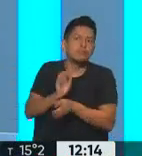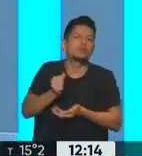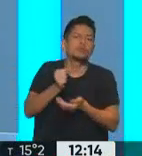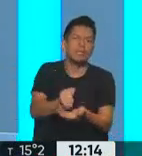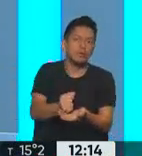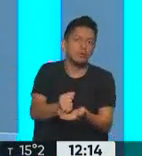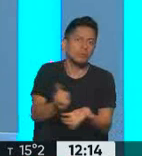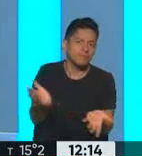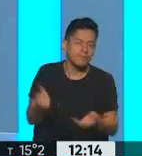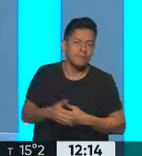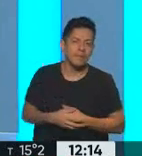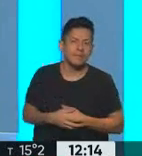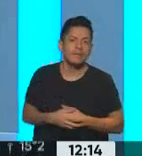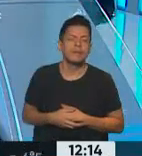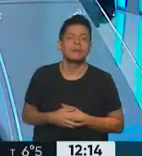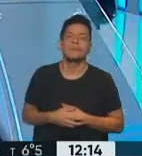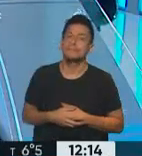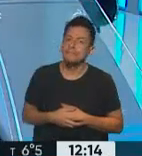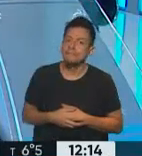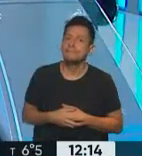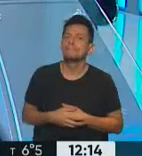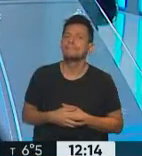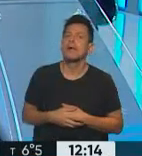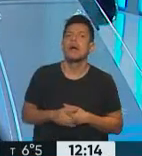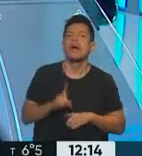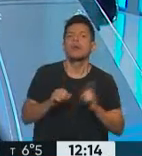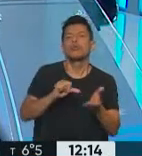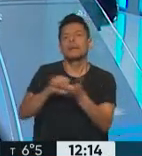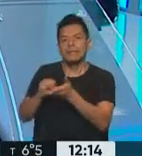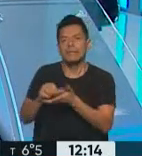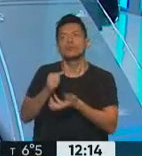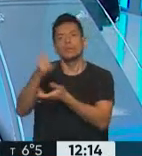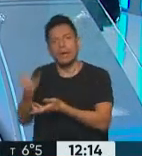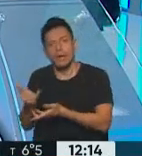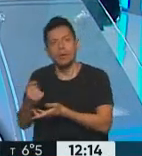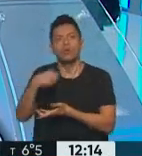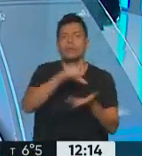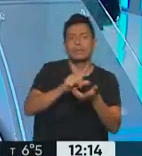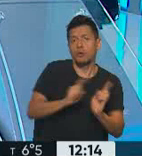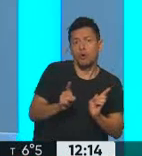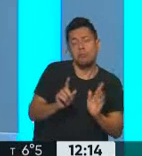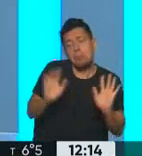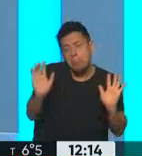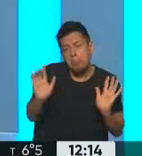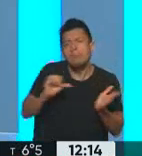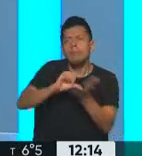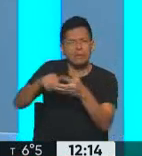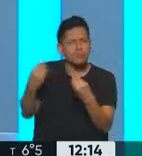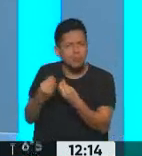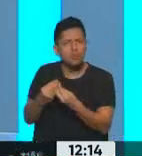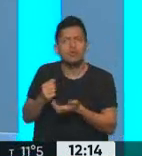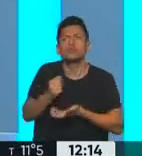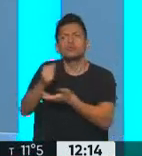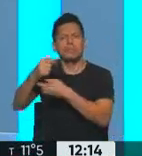cuestionable, y este tema de que hay países que funcionan con subsidios, la respuesta es que sí, hay varios países que funcionan con subsidios energéticos y de otro